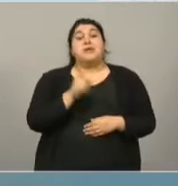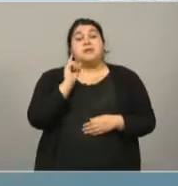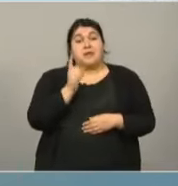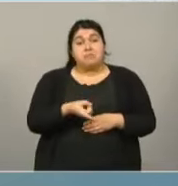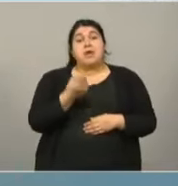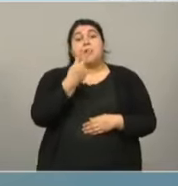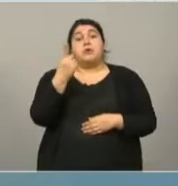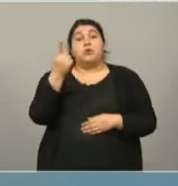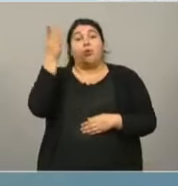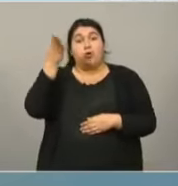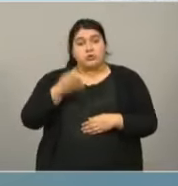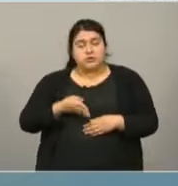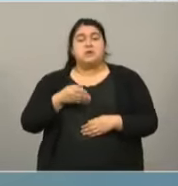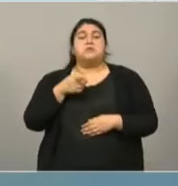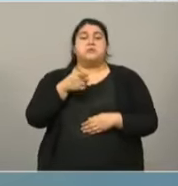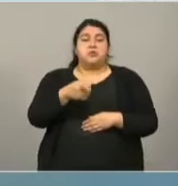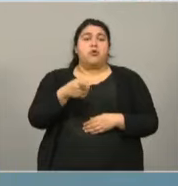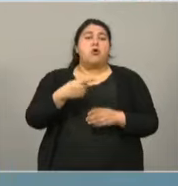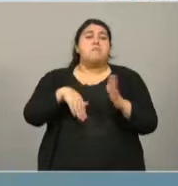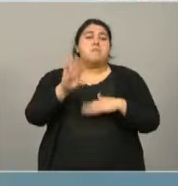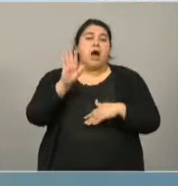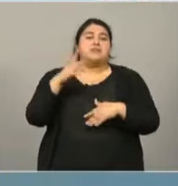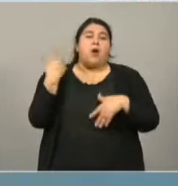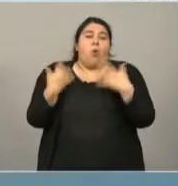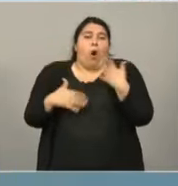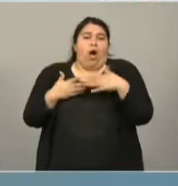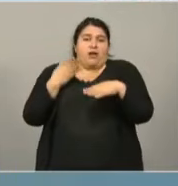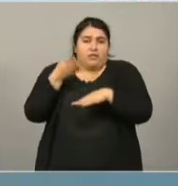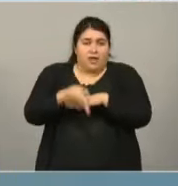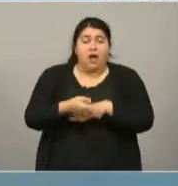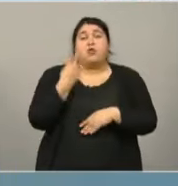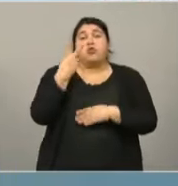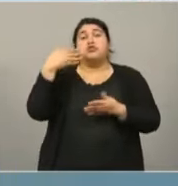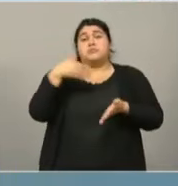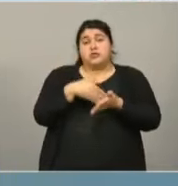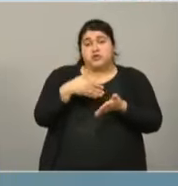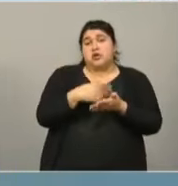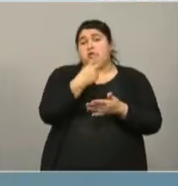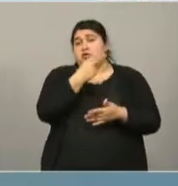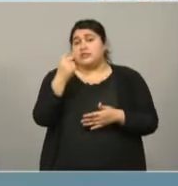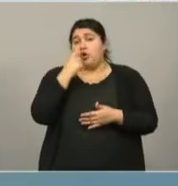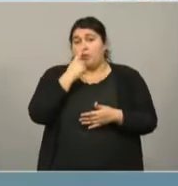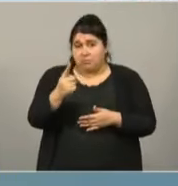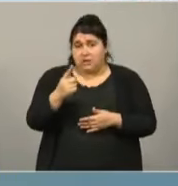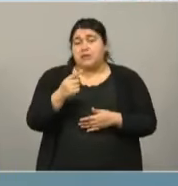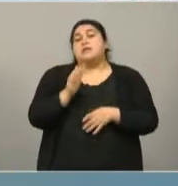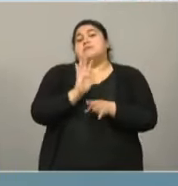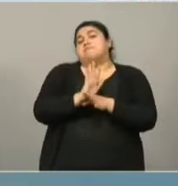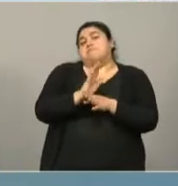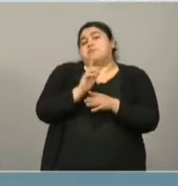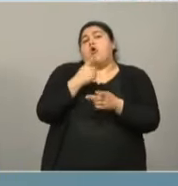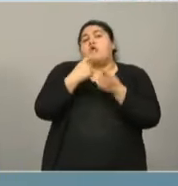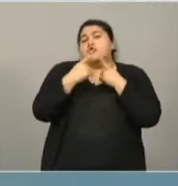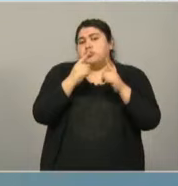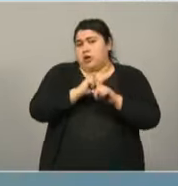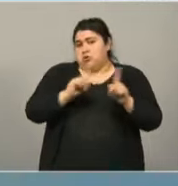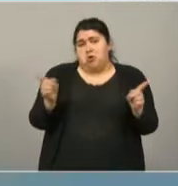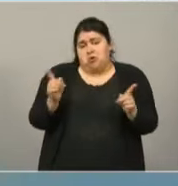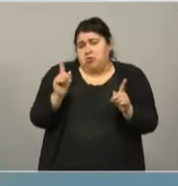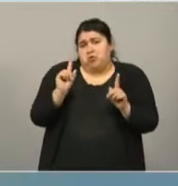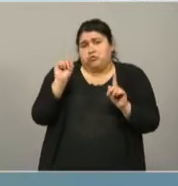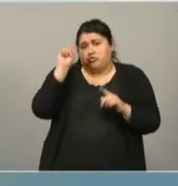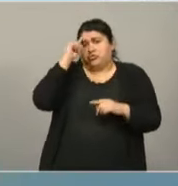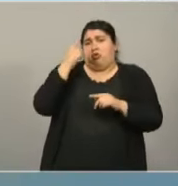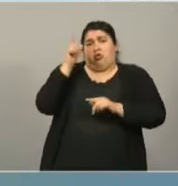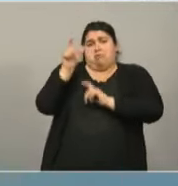el 21 lo hace por Guardia 2,200000 personas insisto no no consultas sino Personas quizás hay